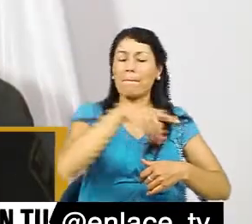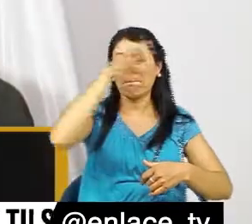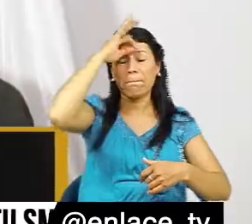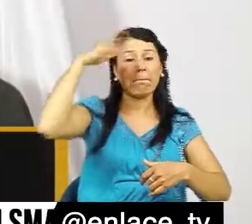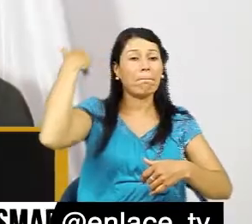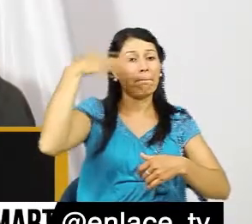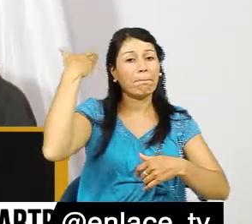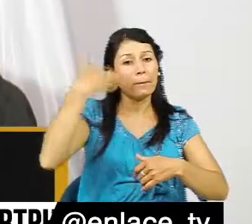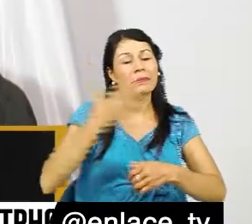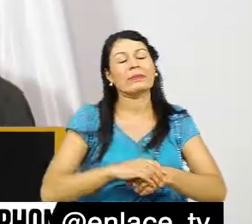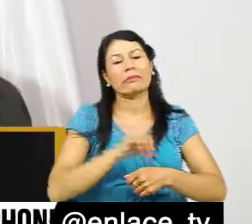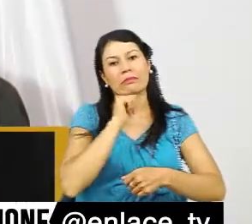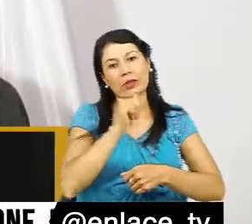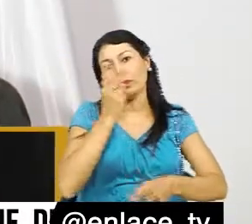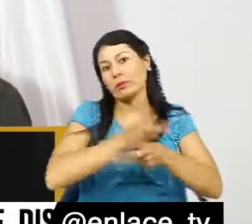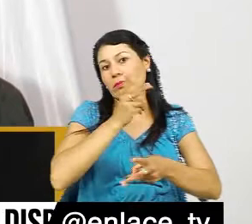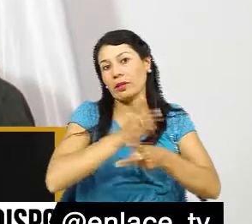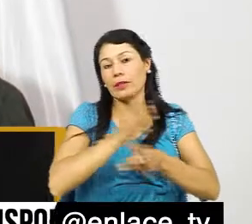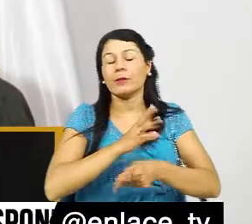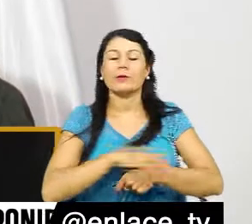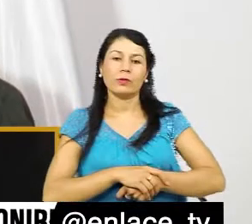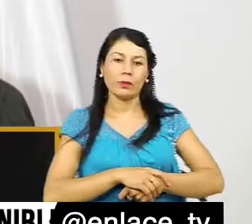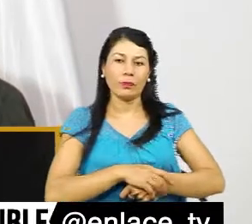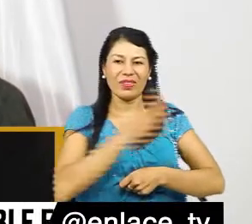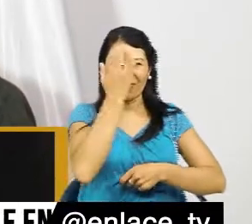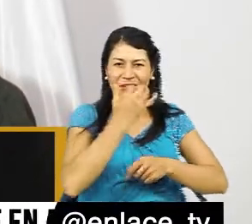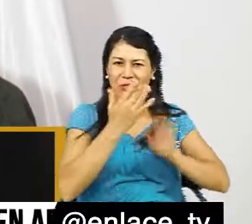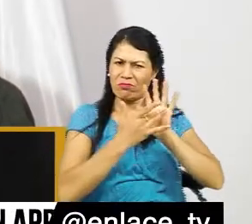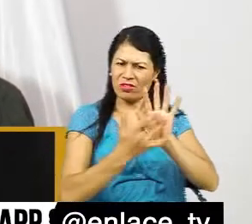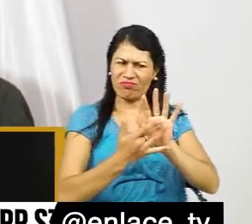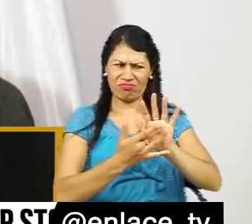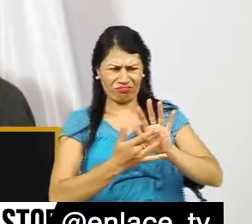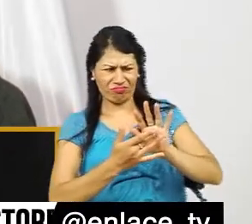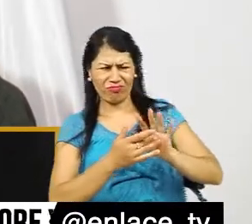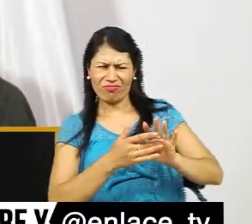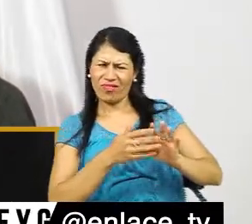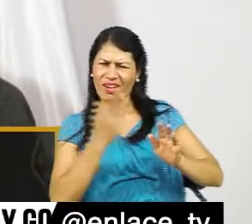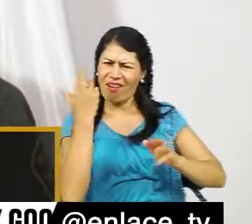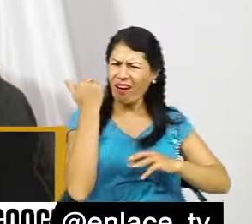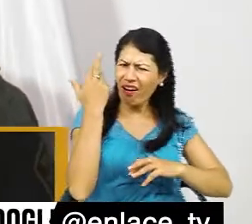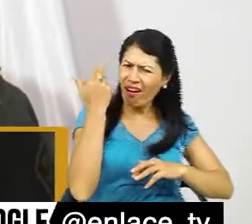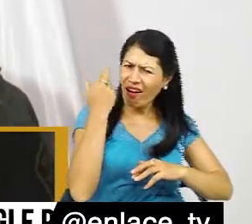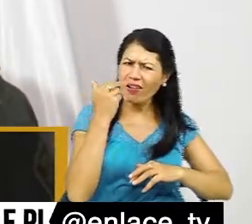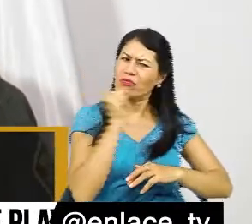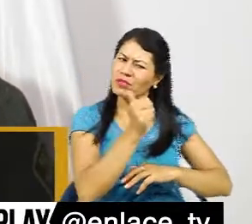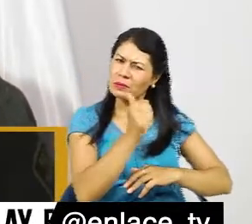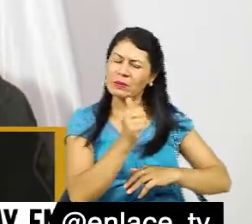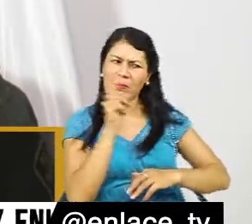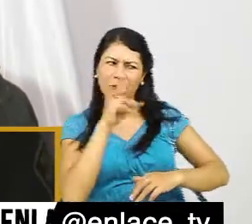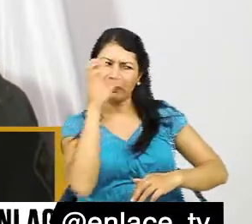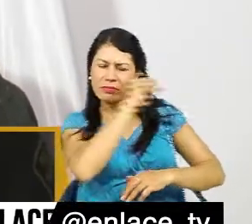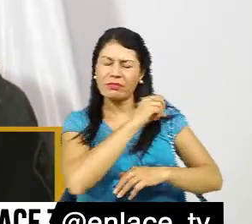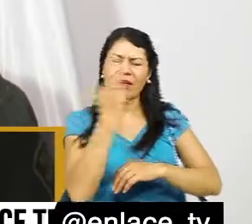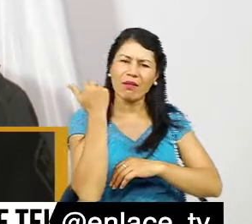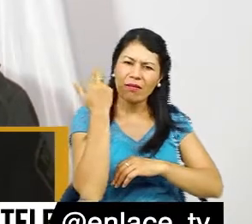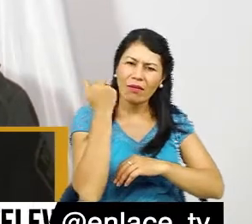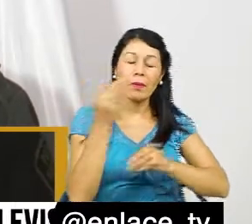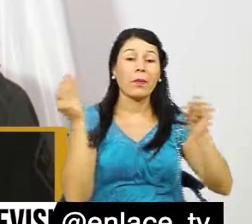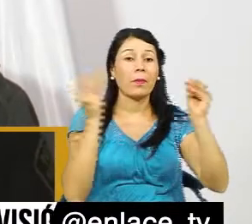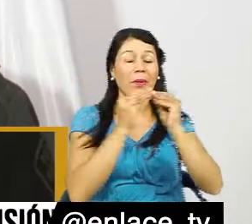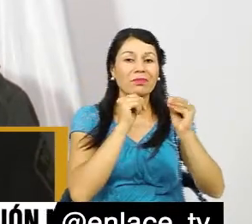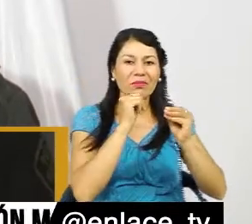ofertas en el mercado pues no son muy comunes, y especialmente tener cuidado con todo lo que tiene que ver con medios audiovisuales